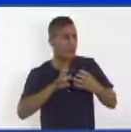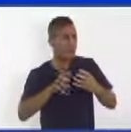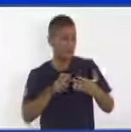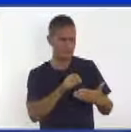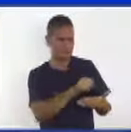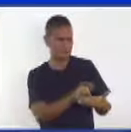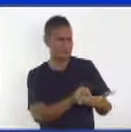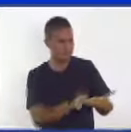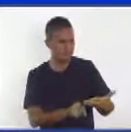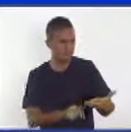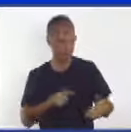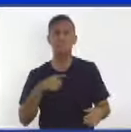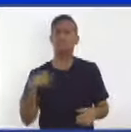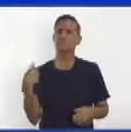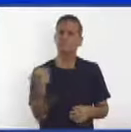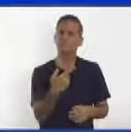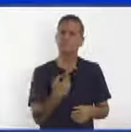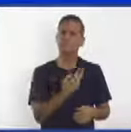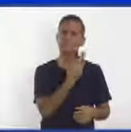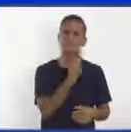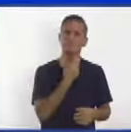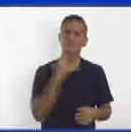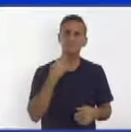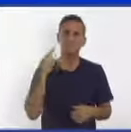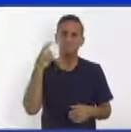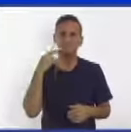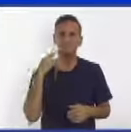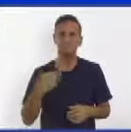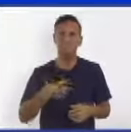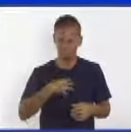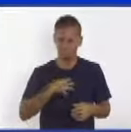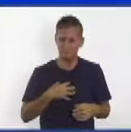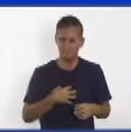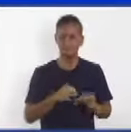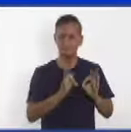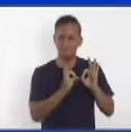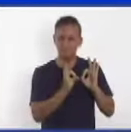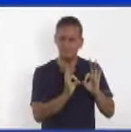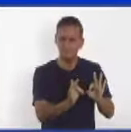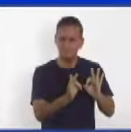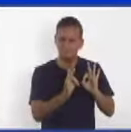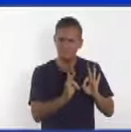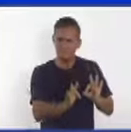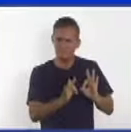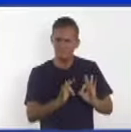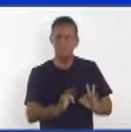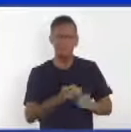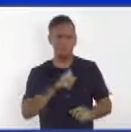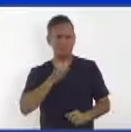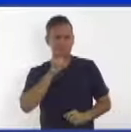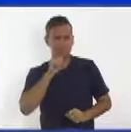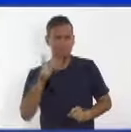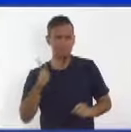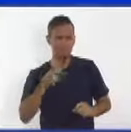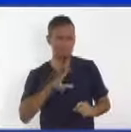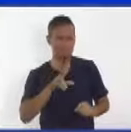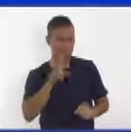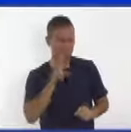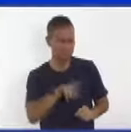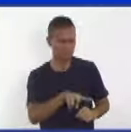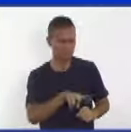fácil hallar las pero la actividad 5 de esa misma de la página disculpe en